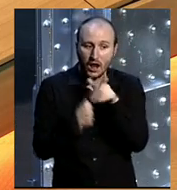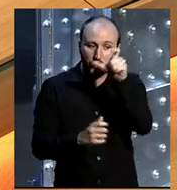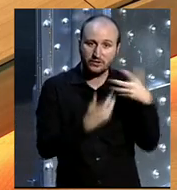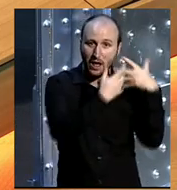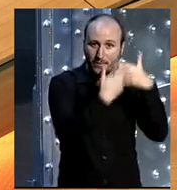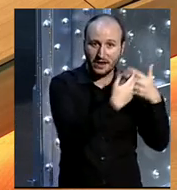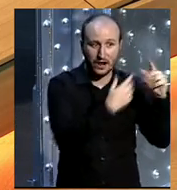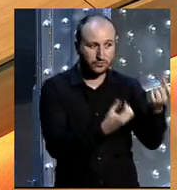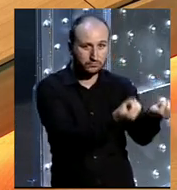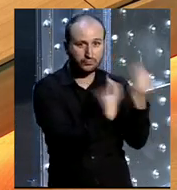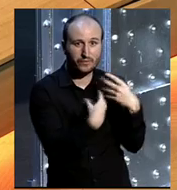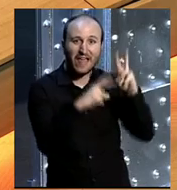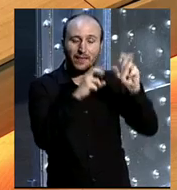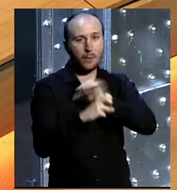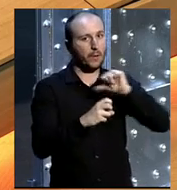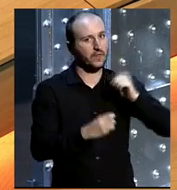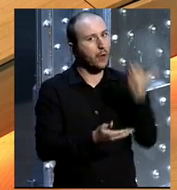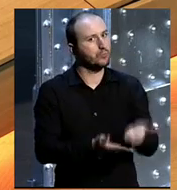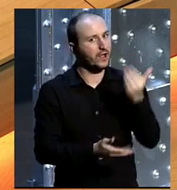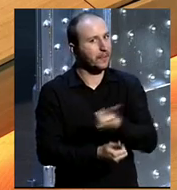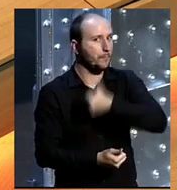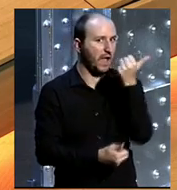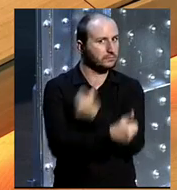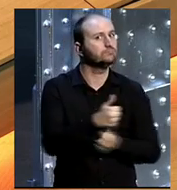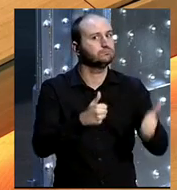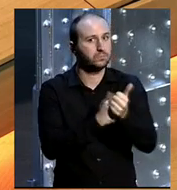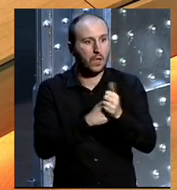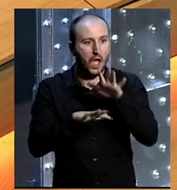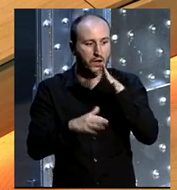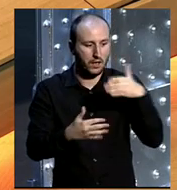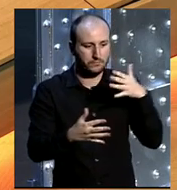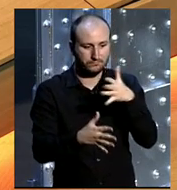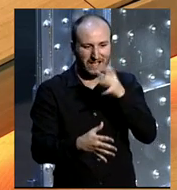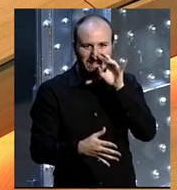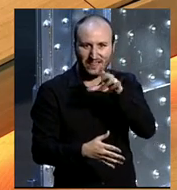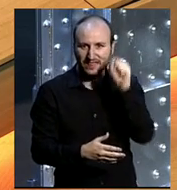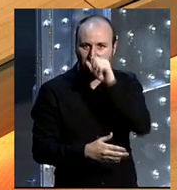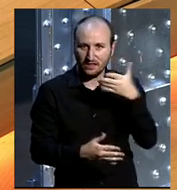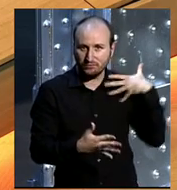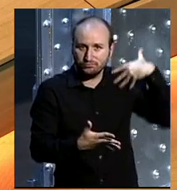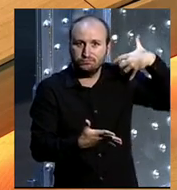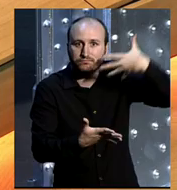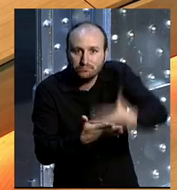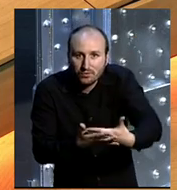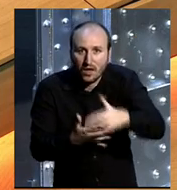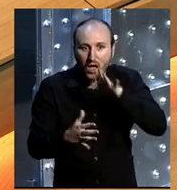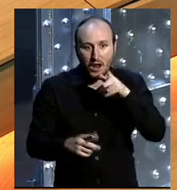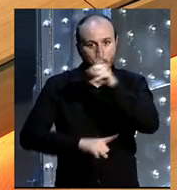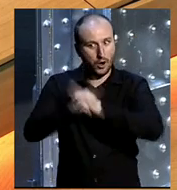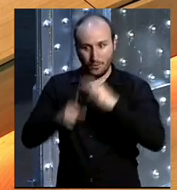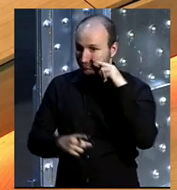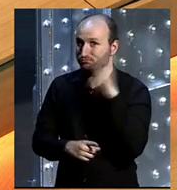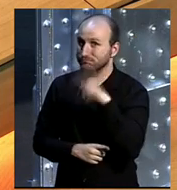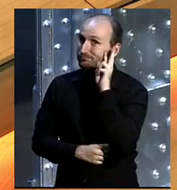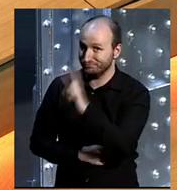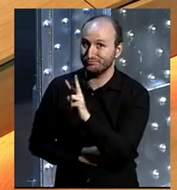en ese momento era la privacidad, y ahora, al cabo de 15 o 20 años, estamos viendo que efectivamente ese es el problema que hay, y es el problema